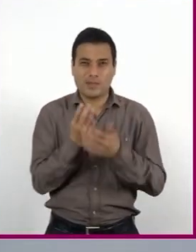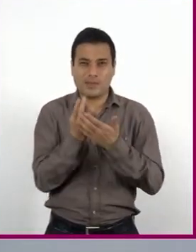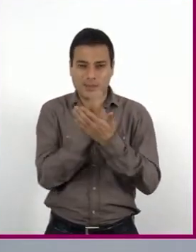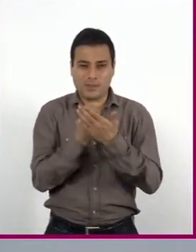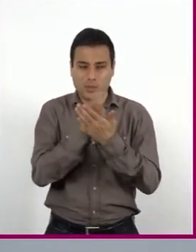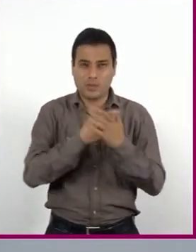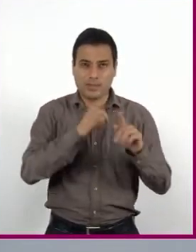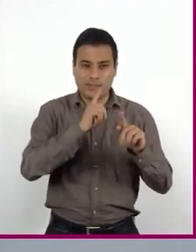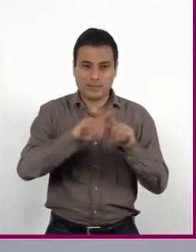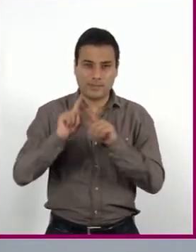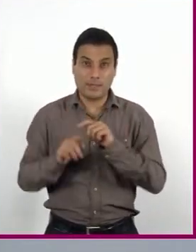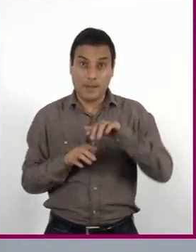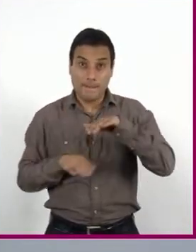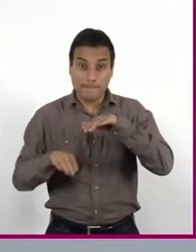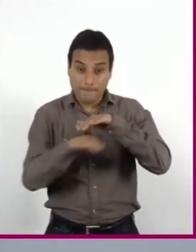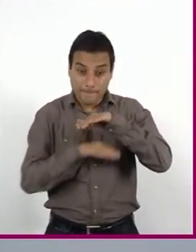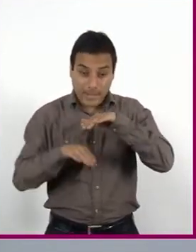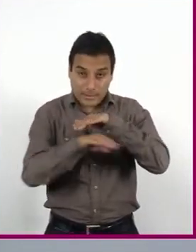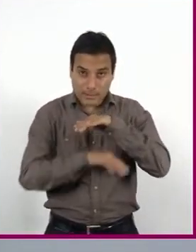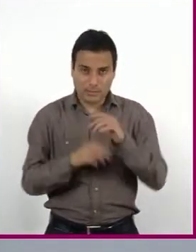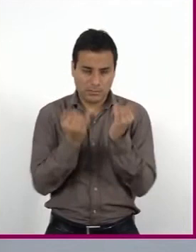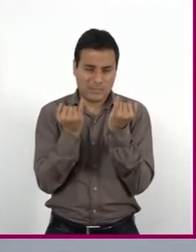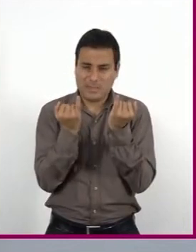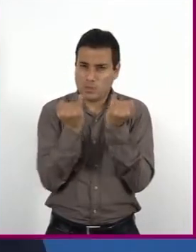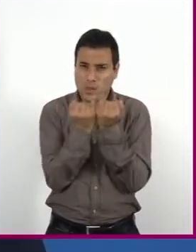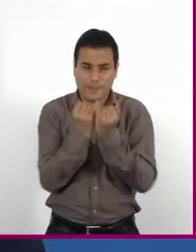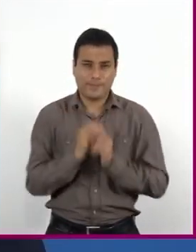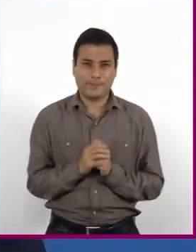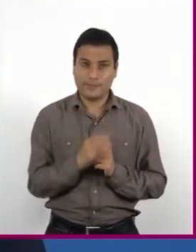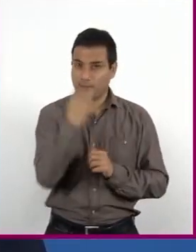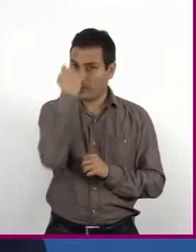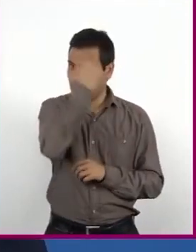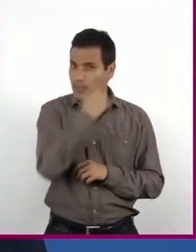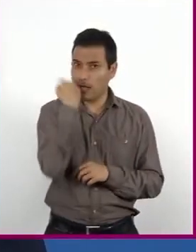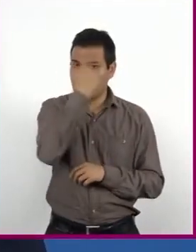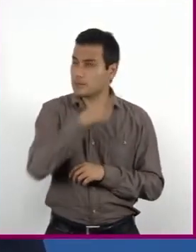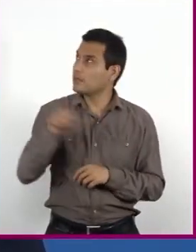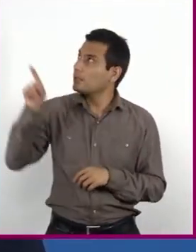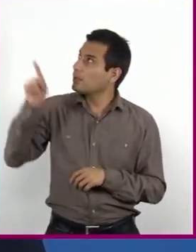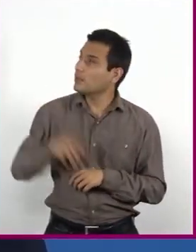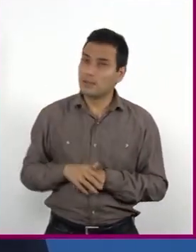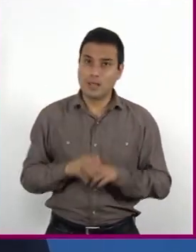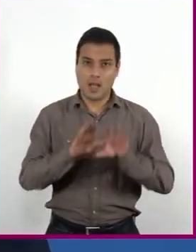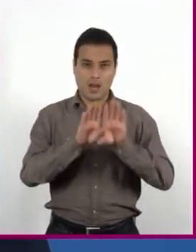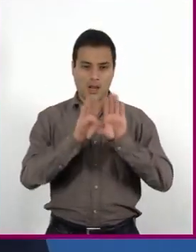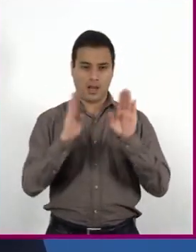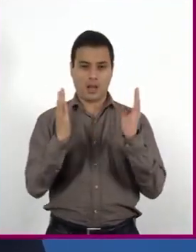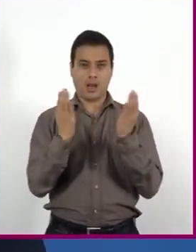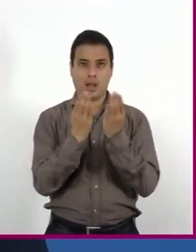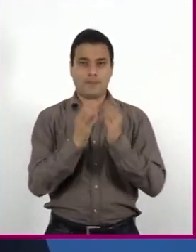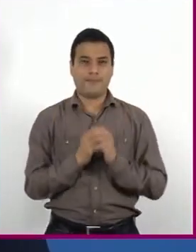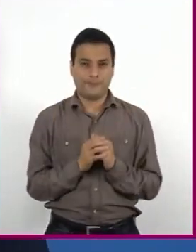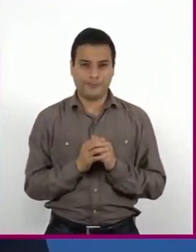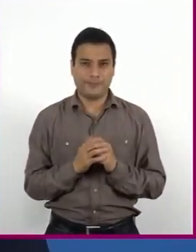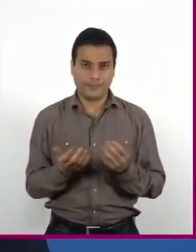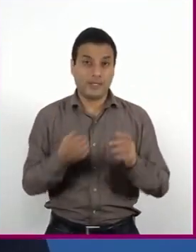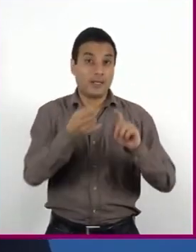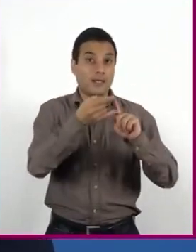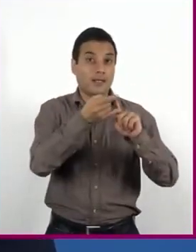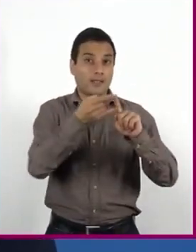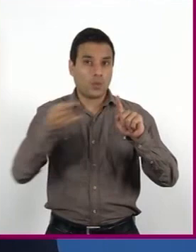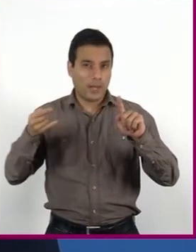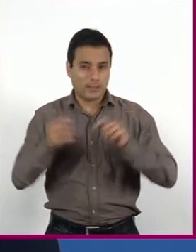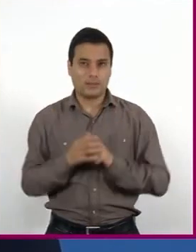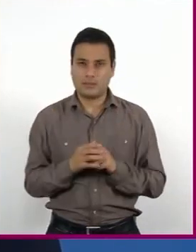sus bases son iguales o congruentes. Sus caras laterales en los prismas rectos son rectangulares